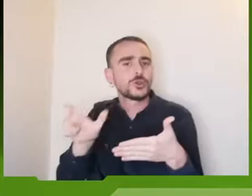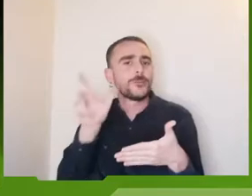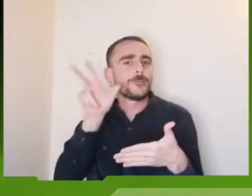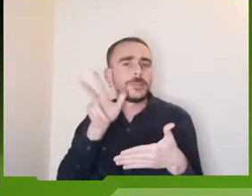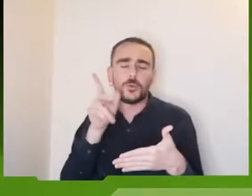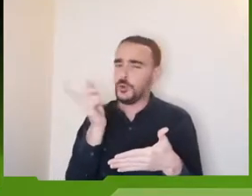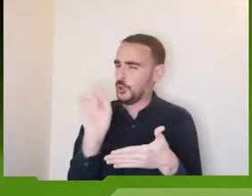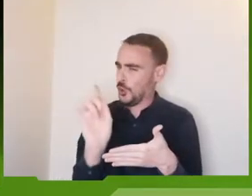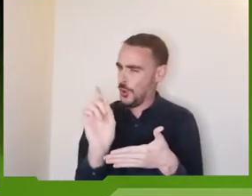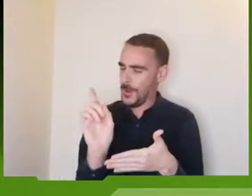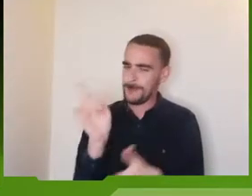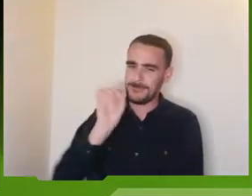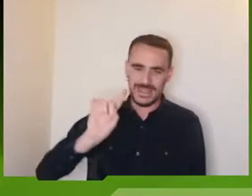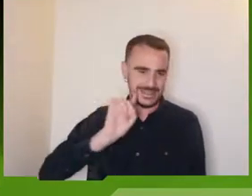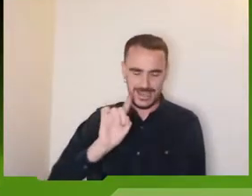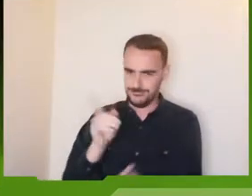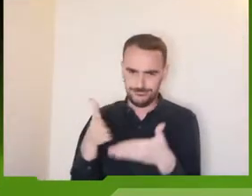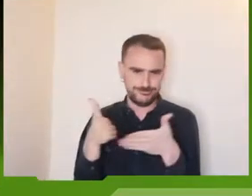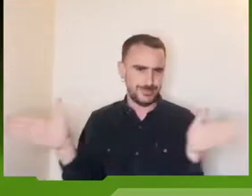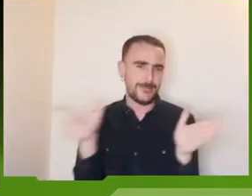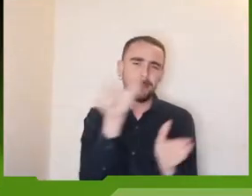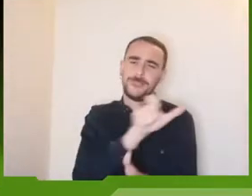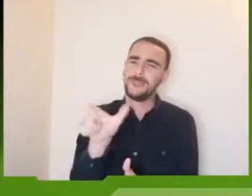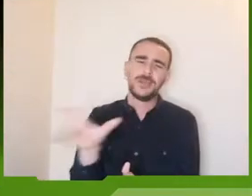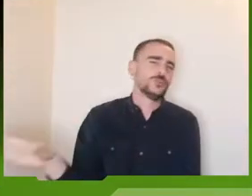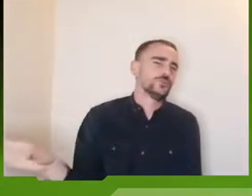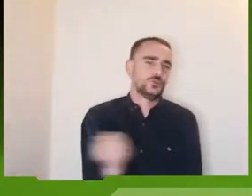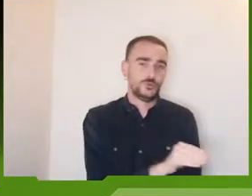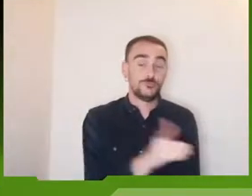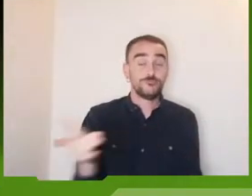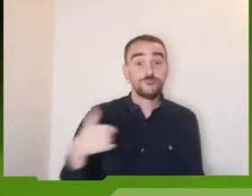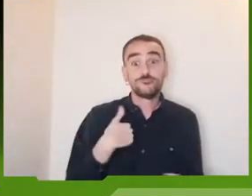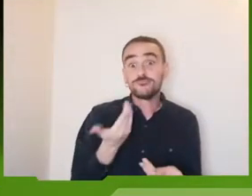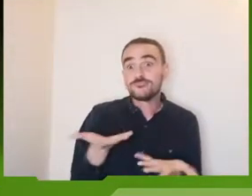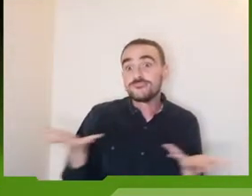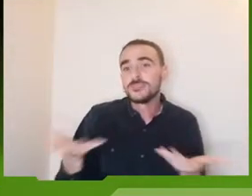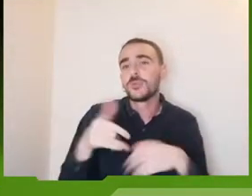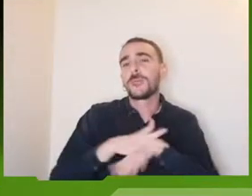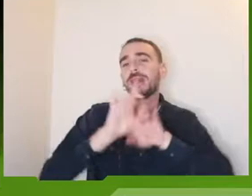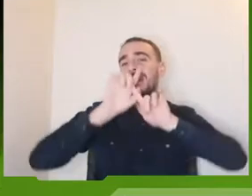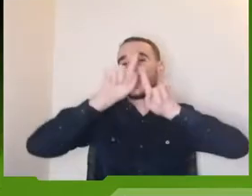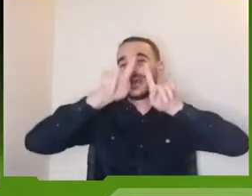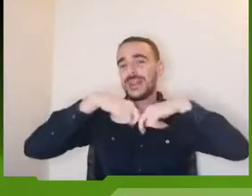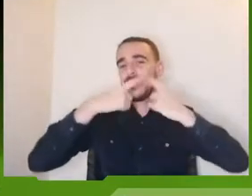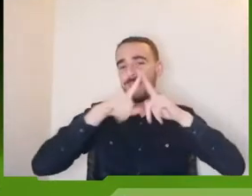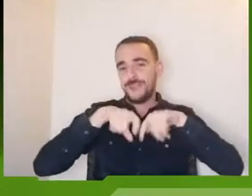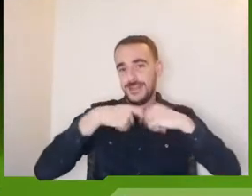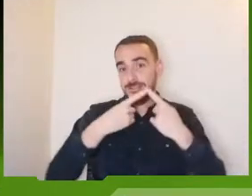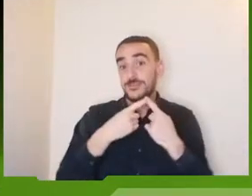Entonces, eso, invito a esta reflexión, a consultar estas historias.